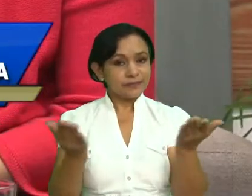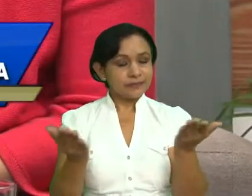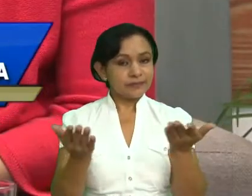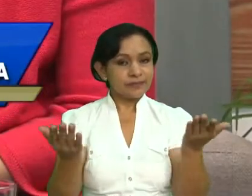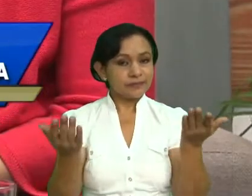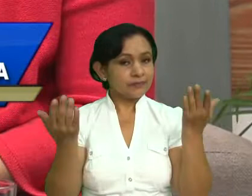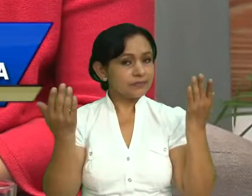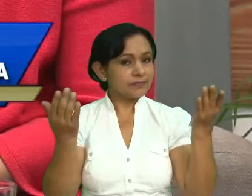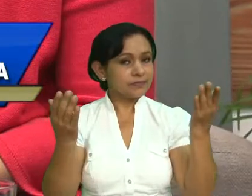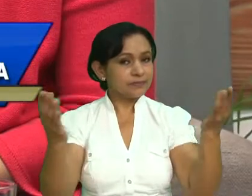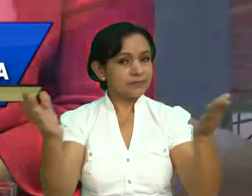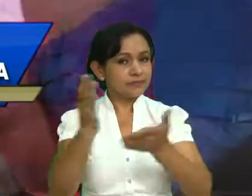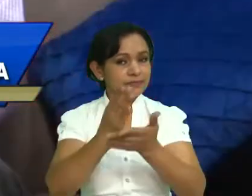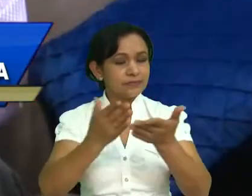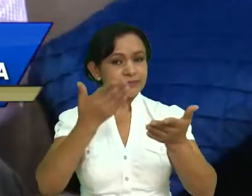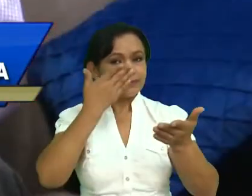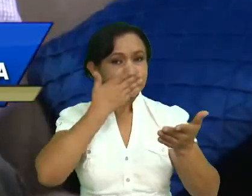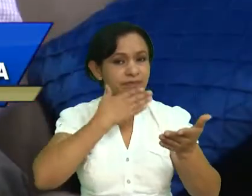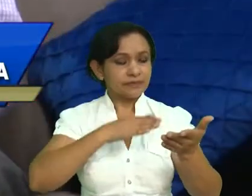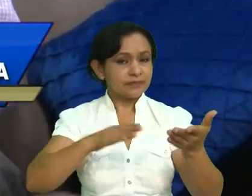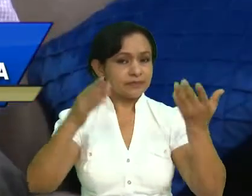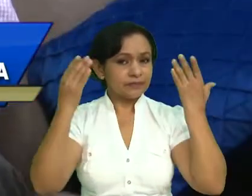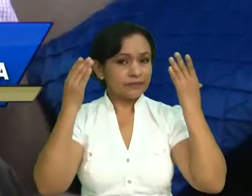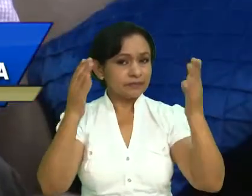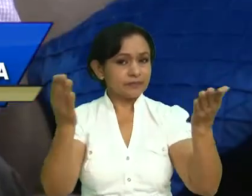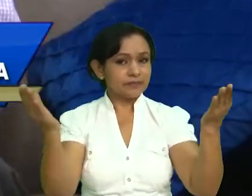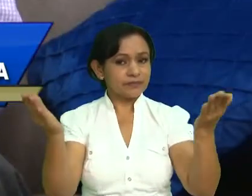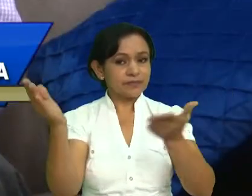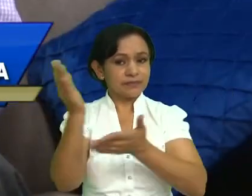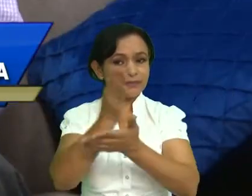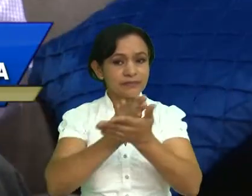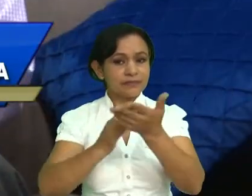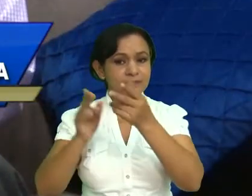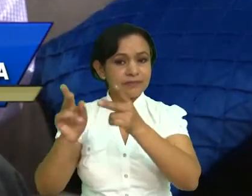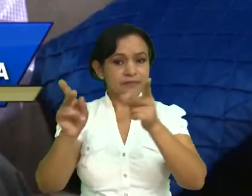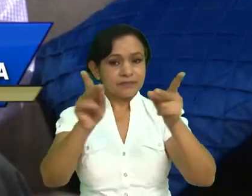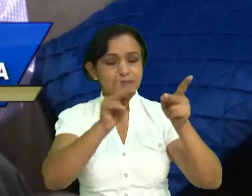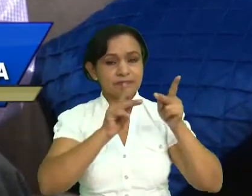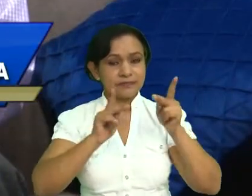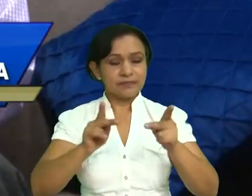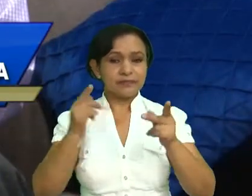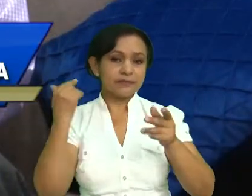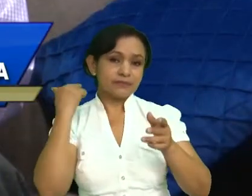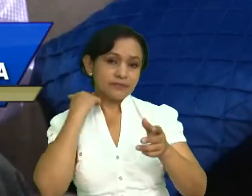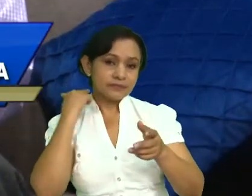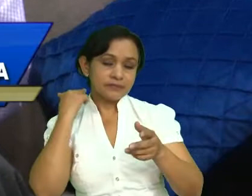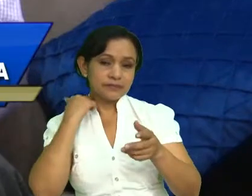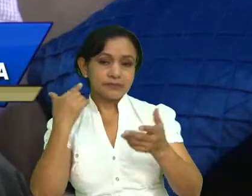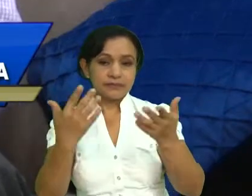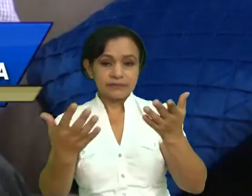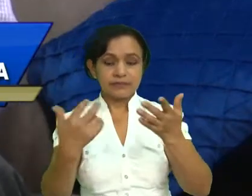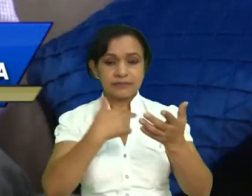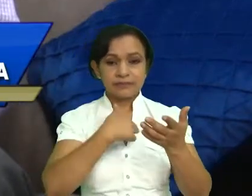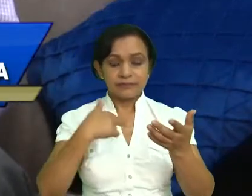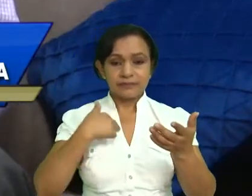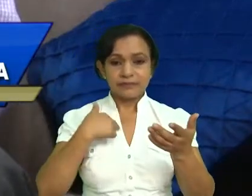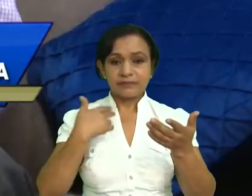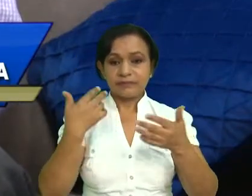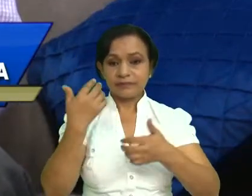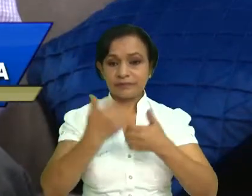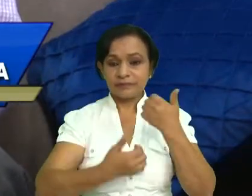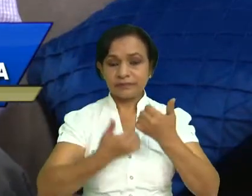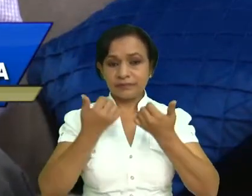alguna mala intención de algunas personas que siempre con algún afán tratan de brindar desinformación?